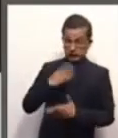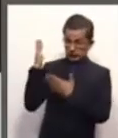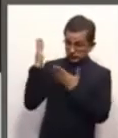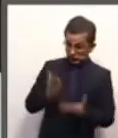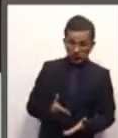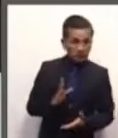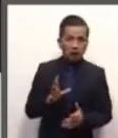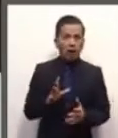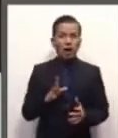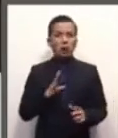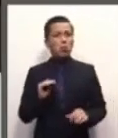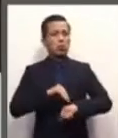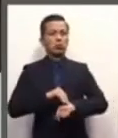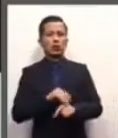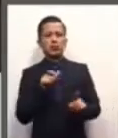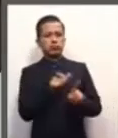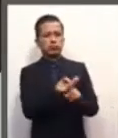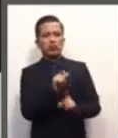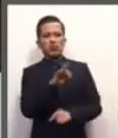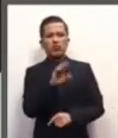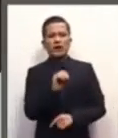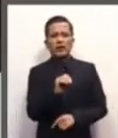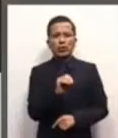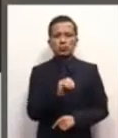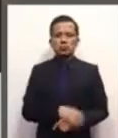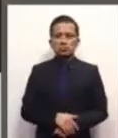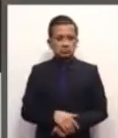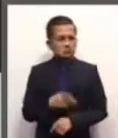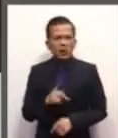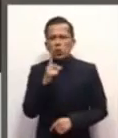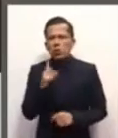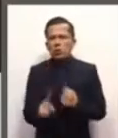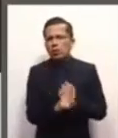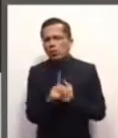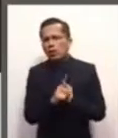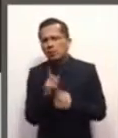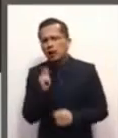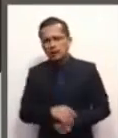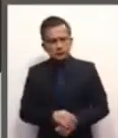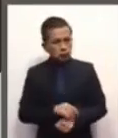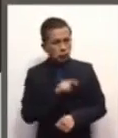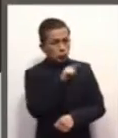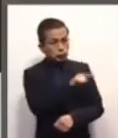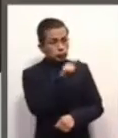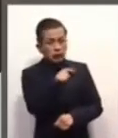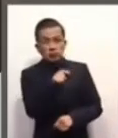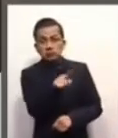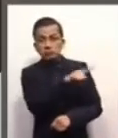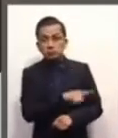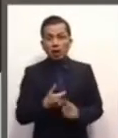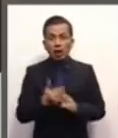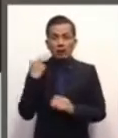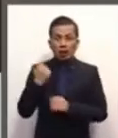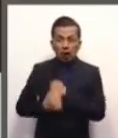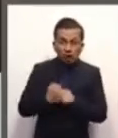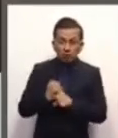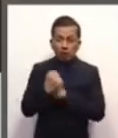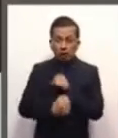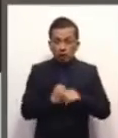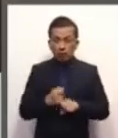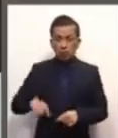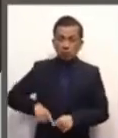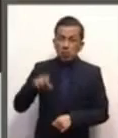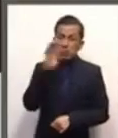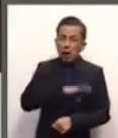problema es que ustedes, los que han mal gobernado este país por décadas, han hecho del